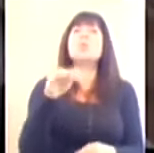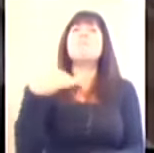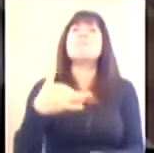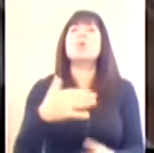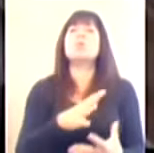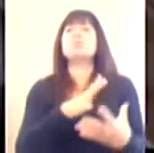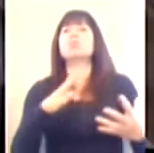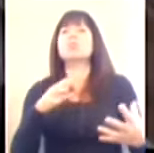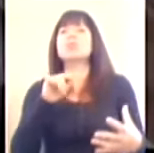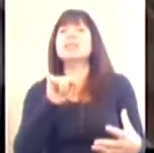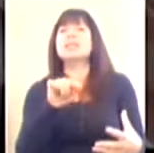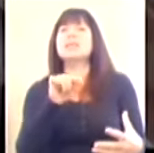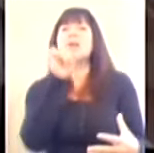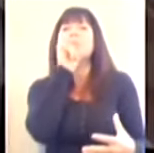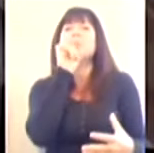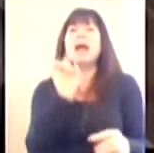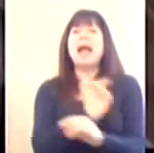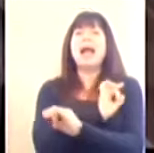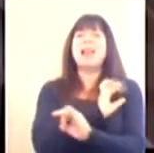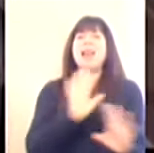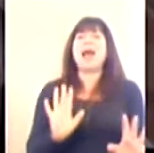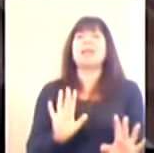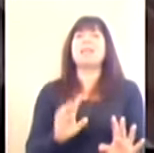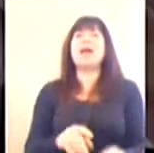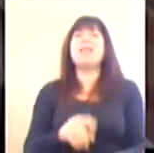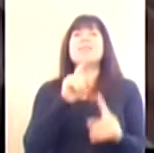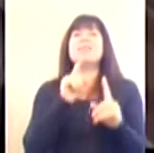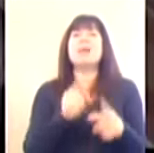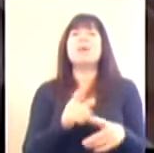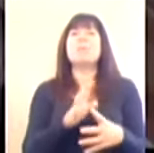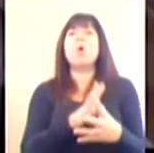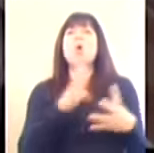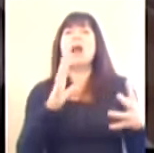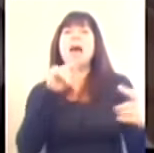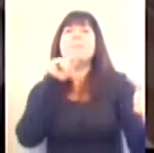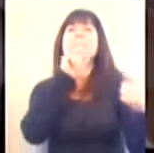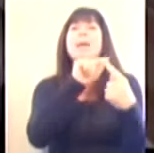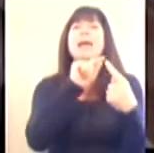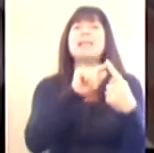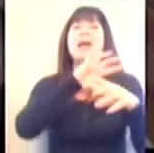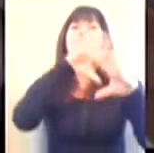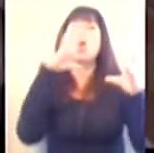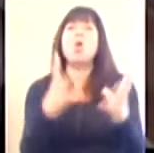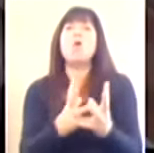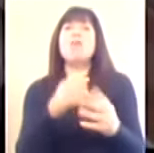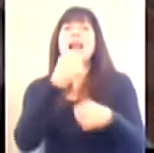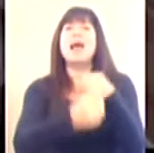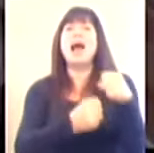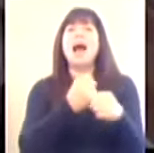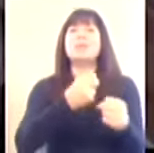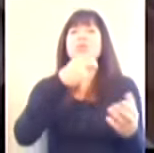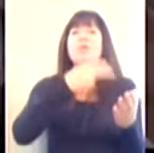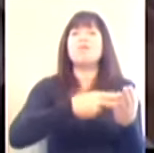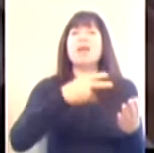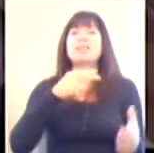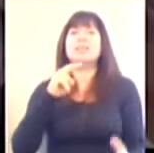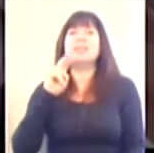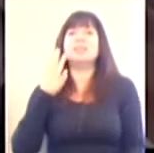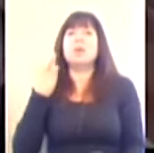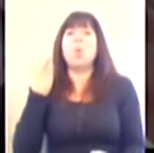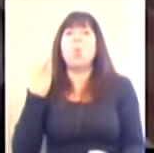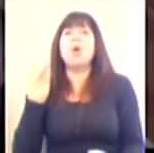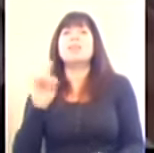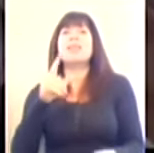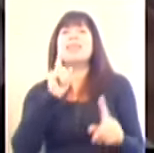importante tener claro que tenemos esa gran meta global hacia el año 2050 y que tenemos que llegar a ser